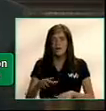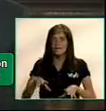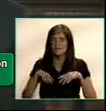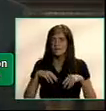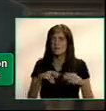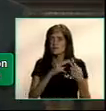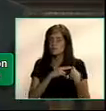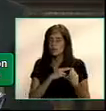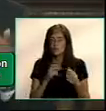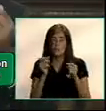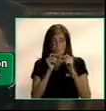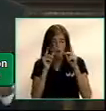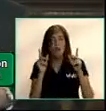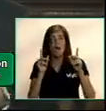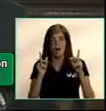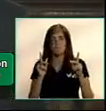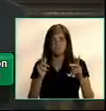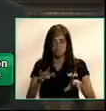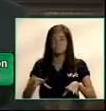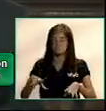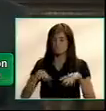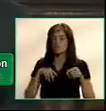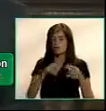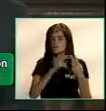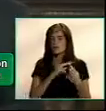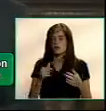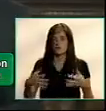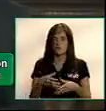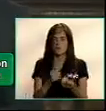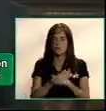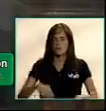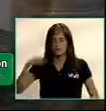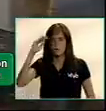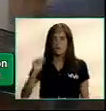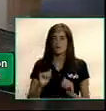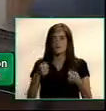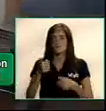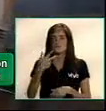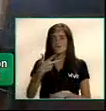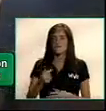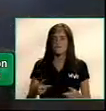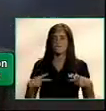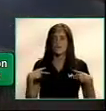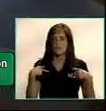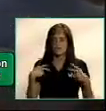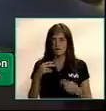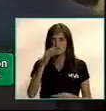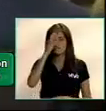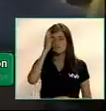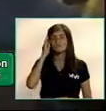responsabilidad. Asumo toda la responsabilidad de este movimiento militar. Y empezó su tercera vida,